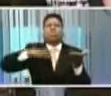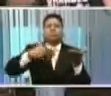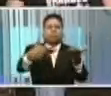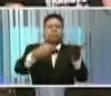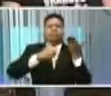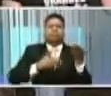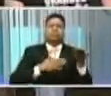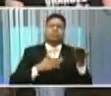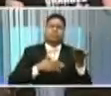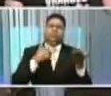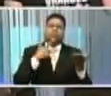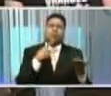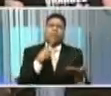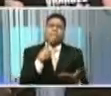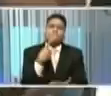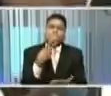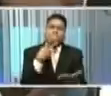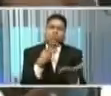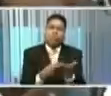Y yo les propongo